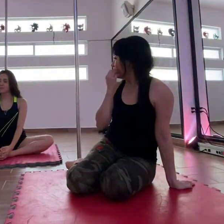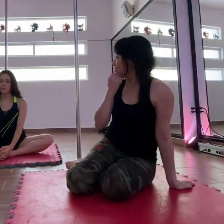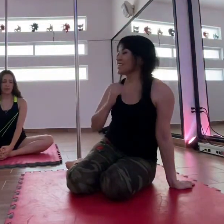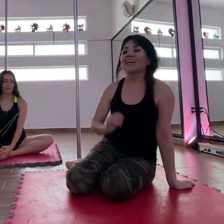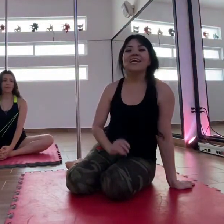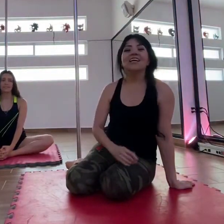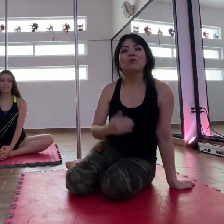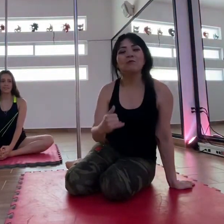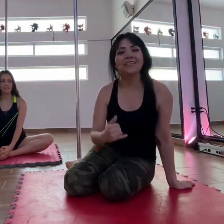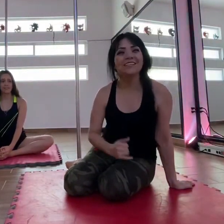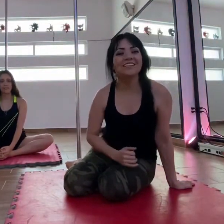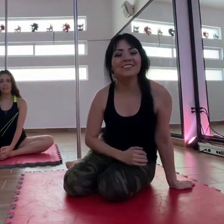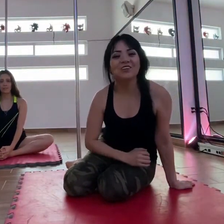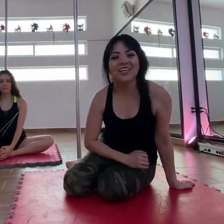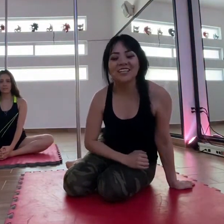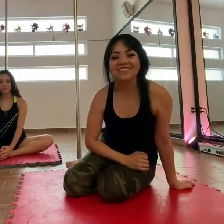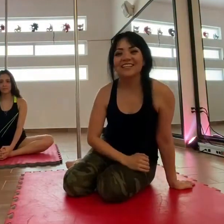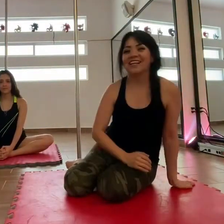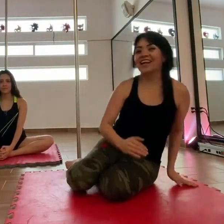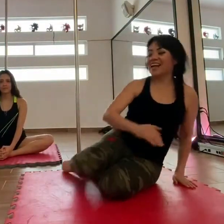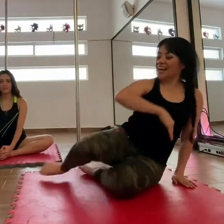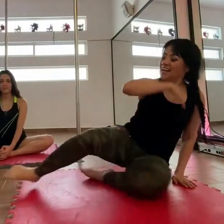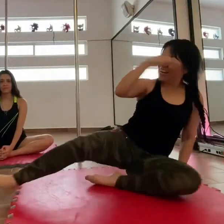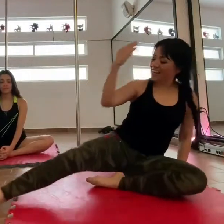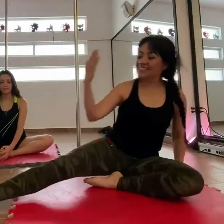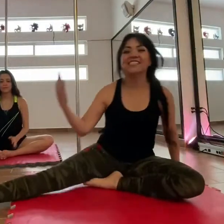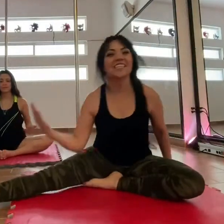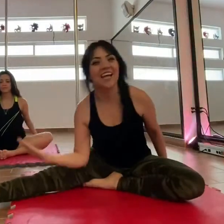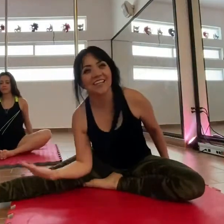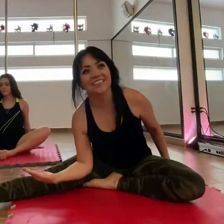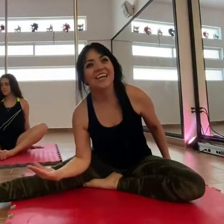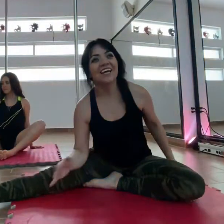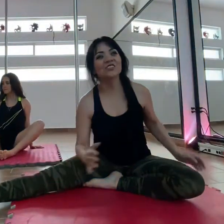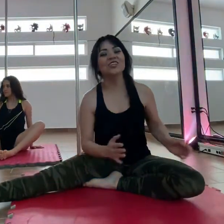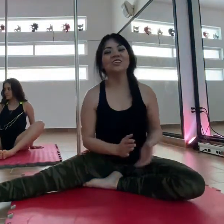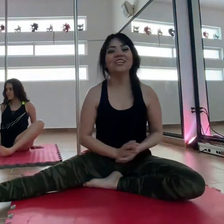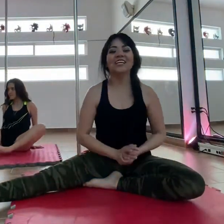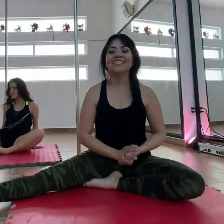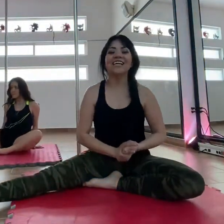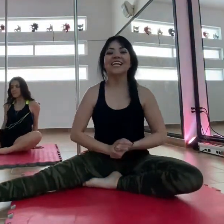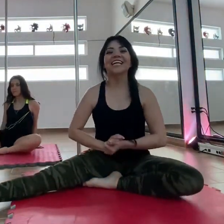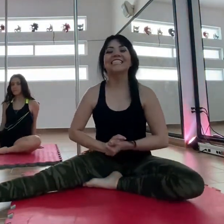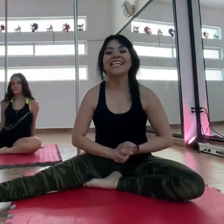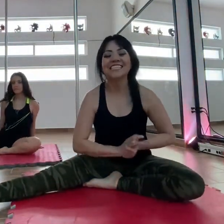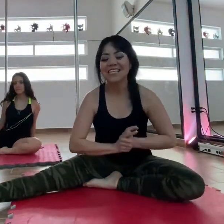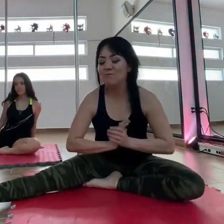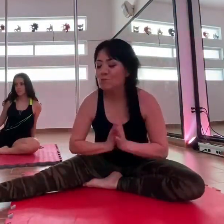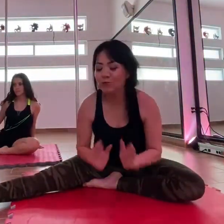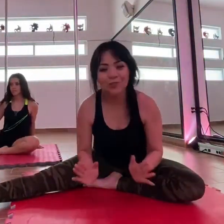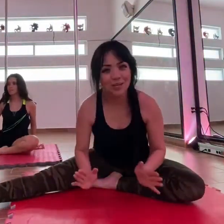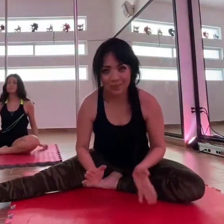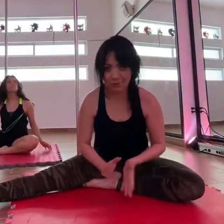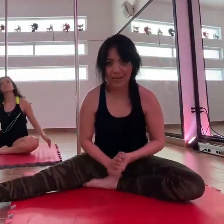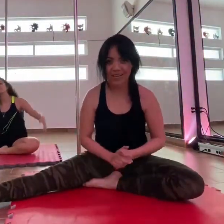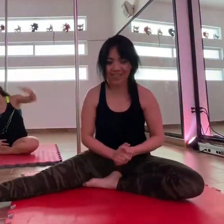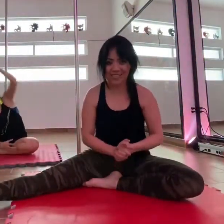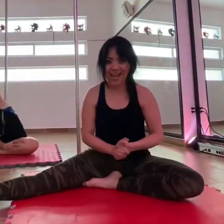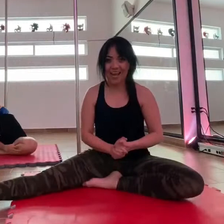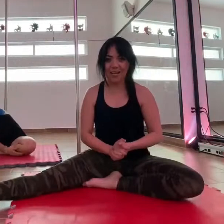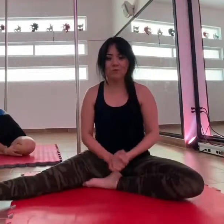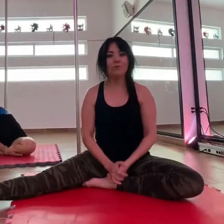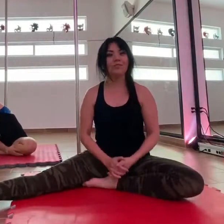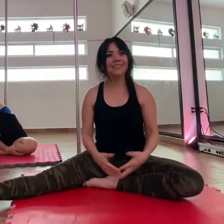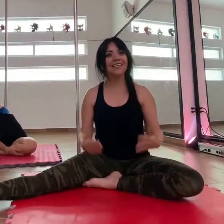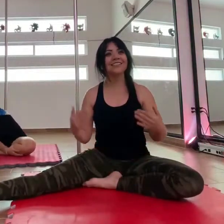sentido? Súper bien. ¿Y lo importante de esto qué es? La elasticidad. Eso quiero que se les quede mucho a todas las